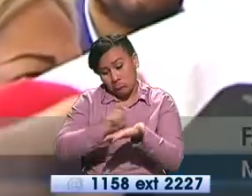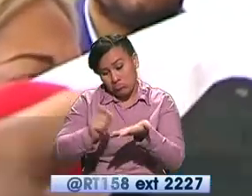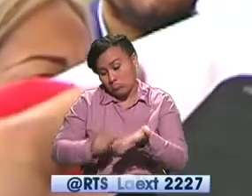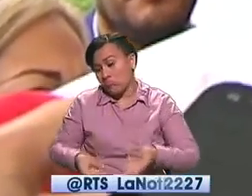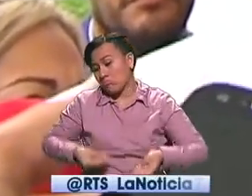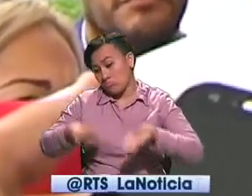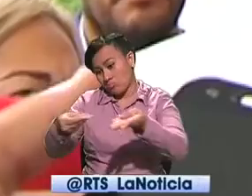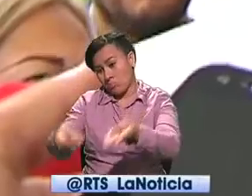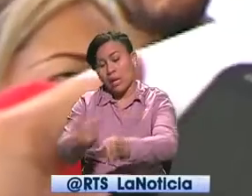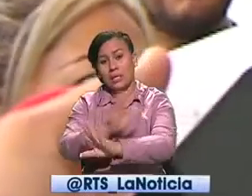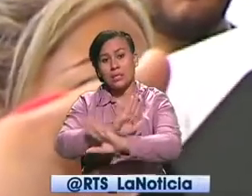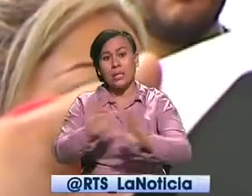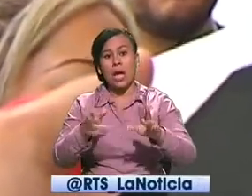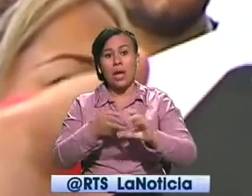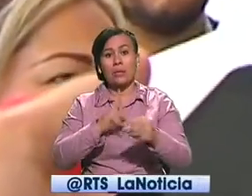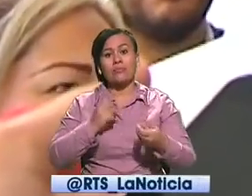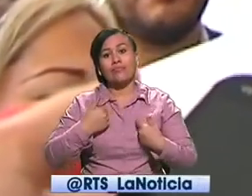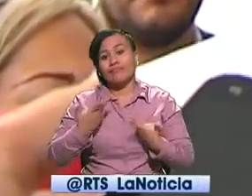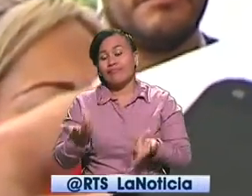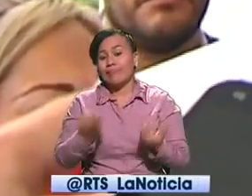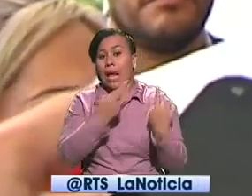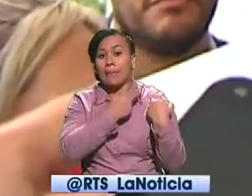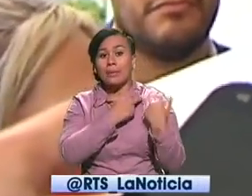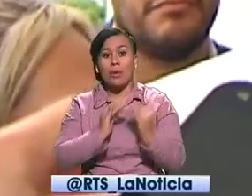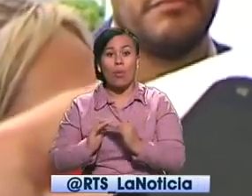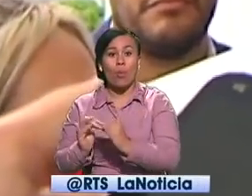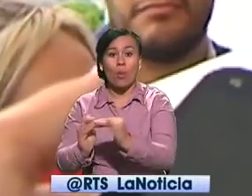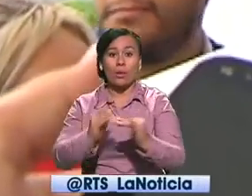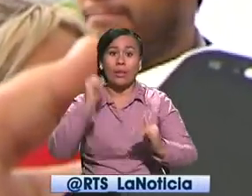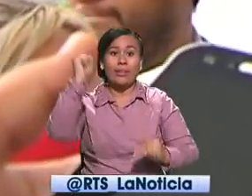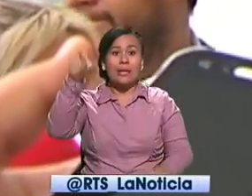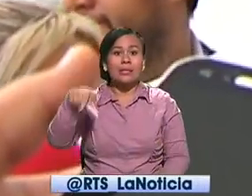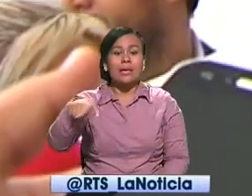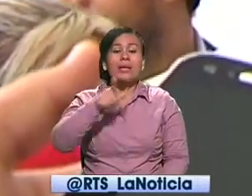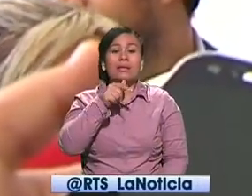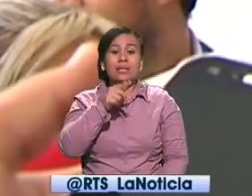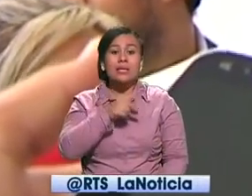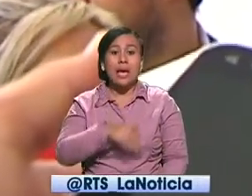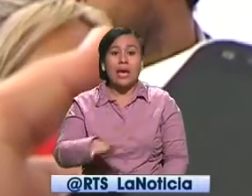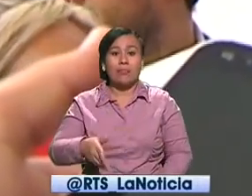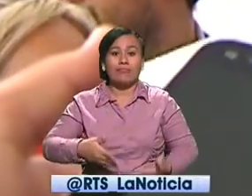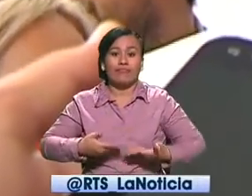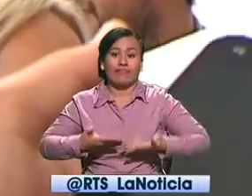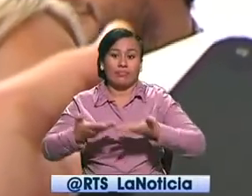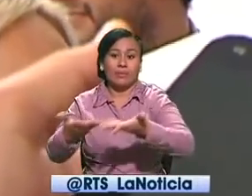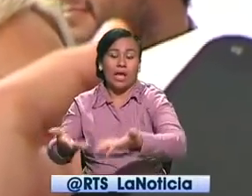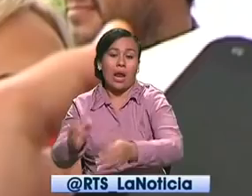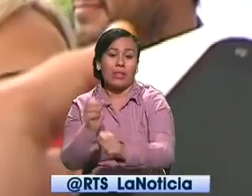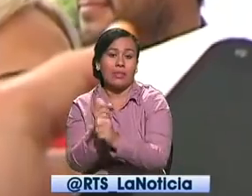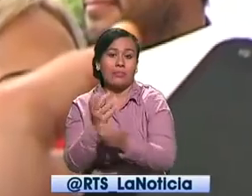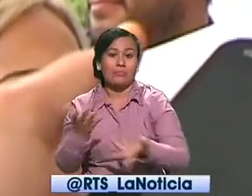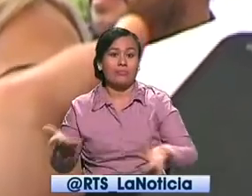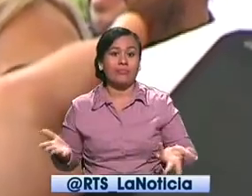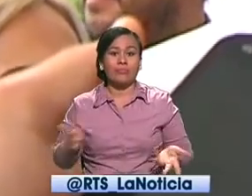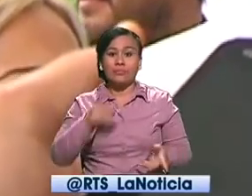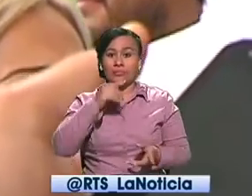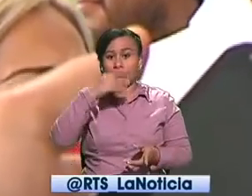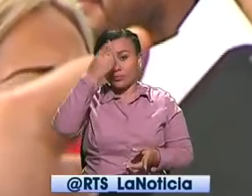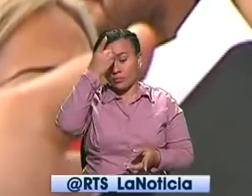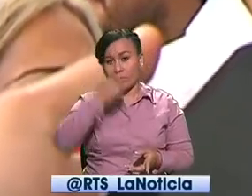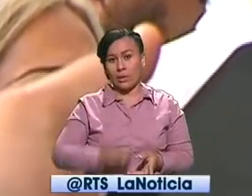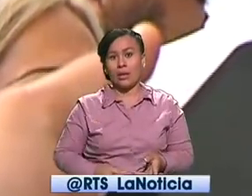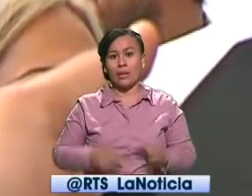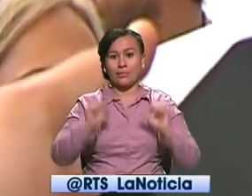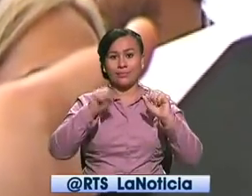presentado. Así debe ser un ejercicio democrático y el presidente siempre tiene a su disposición, primero, en mi caso, la renuncia